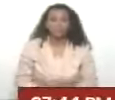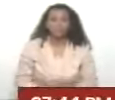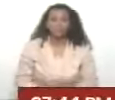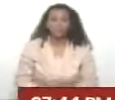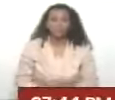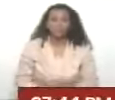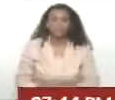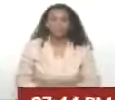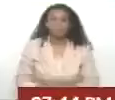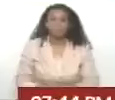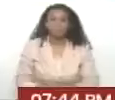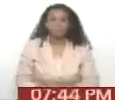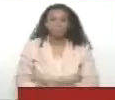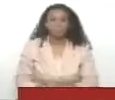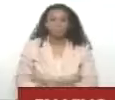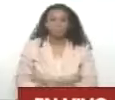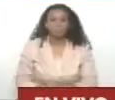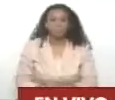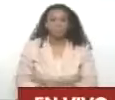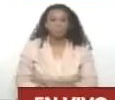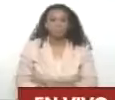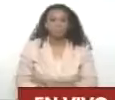Mira.